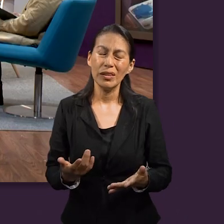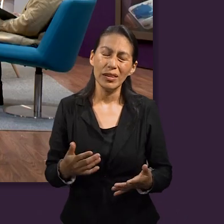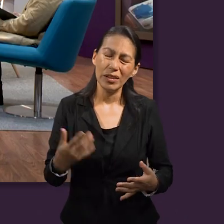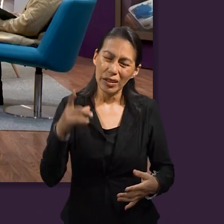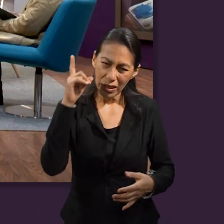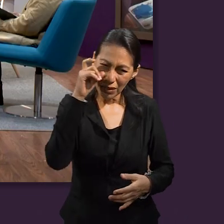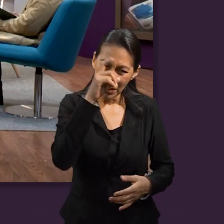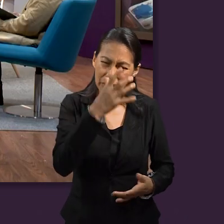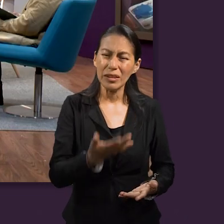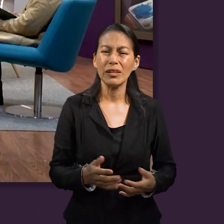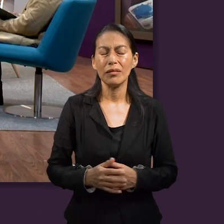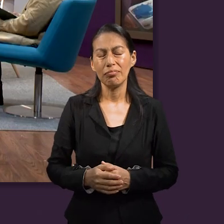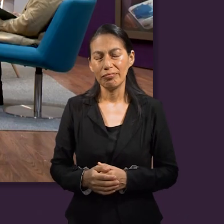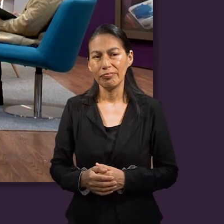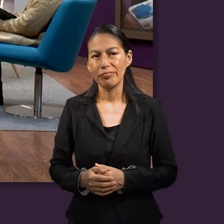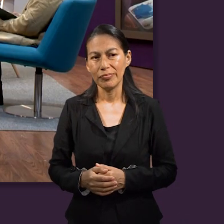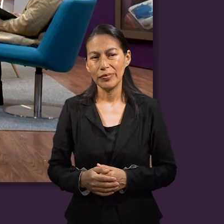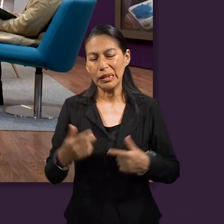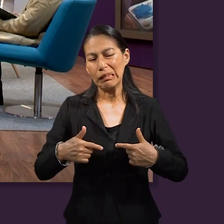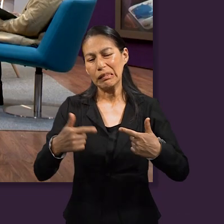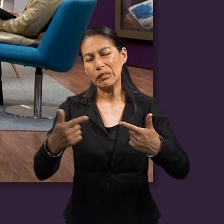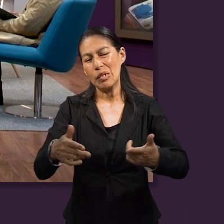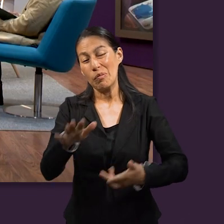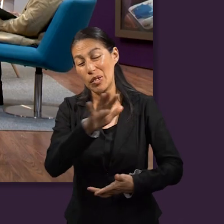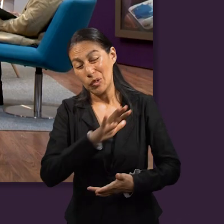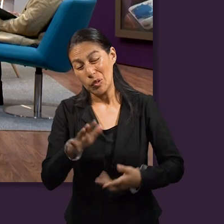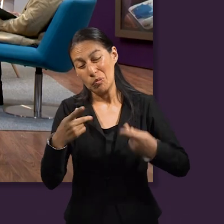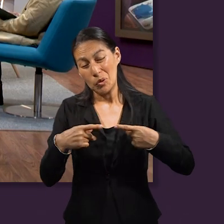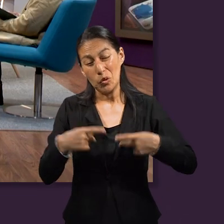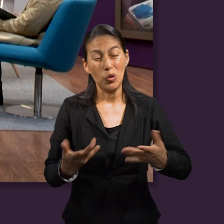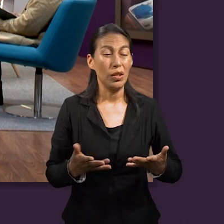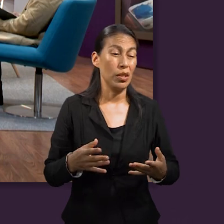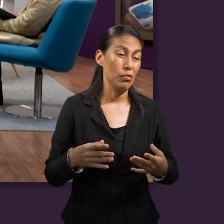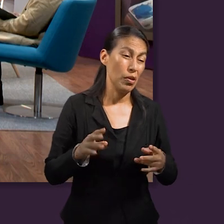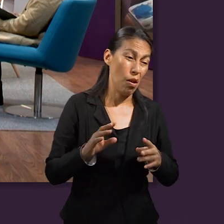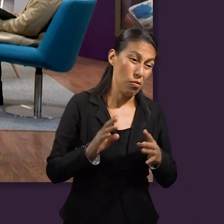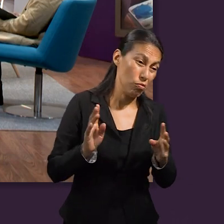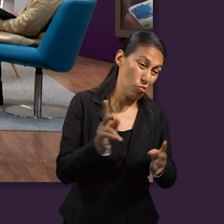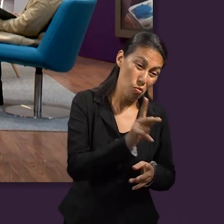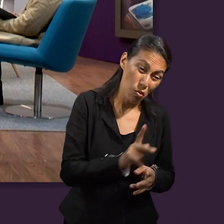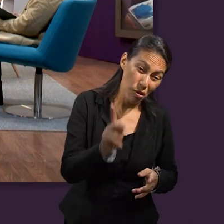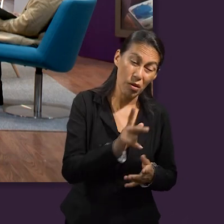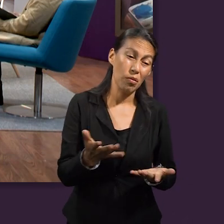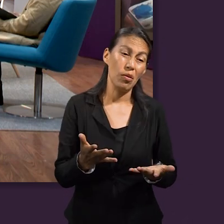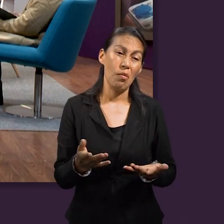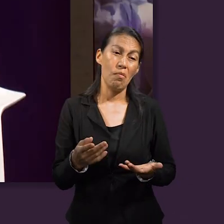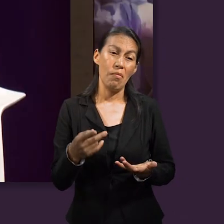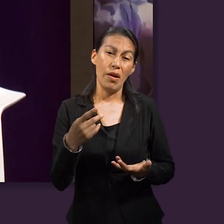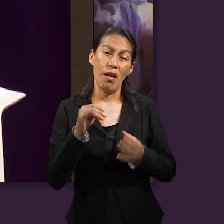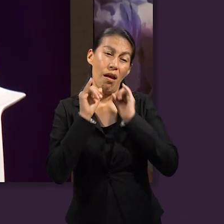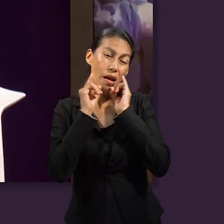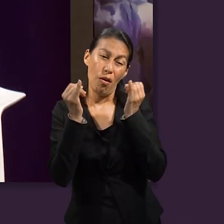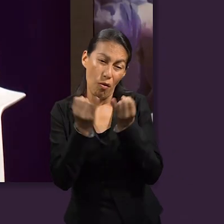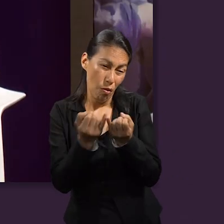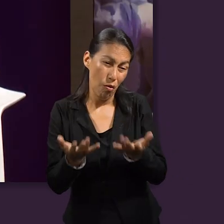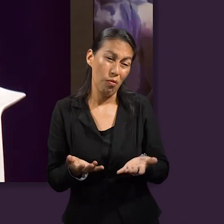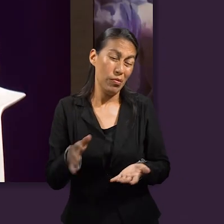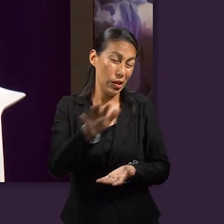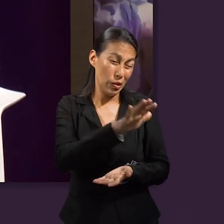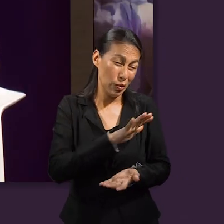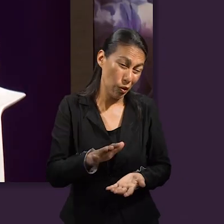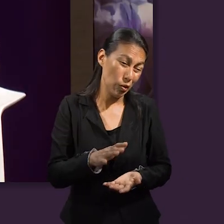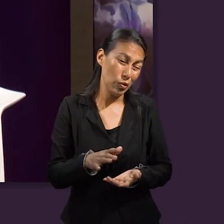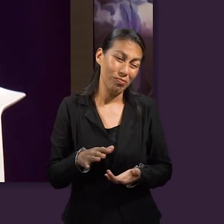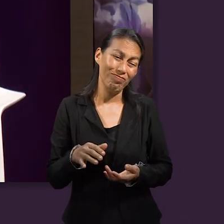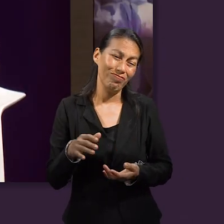para su propio pueblo y también hubo consecuencias para el mismo patriarca pareciera que es como que una serie de desgracias